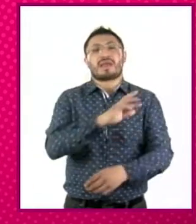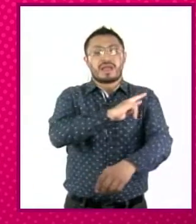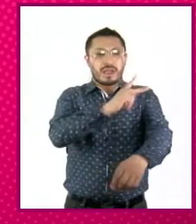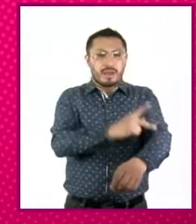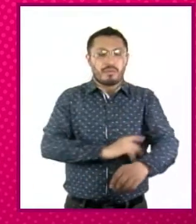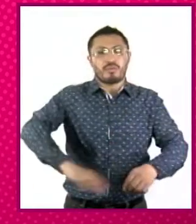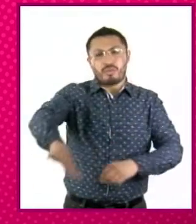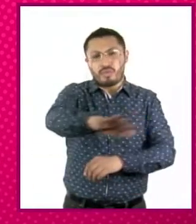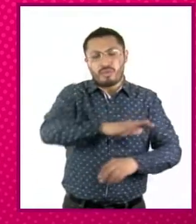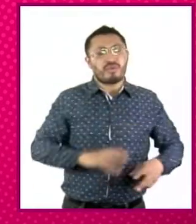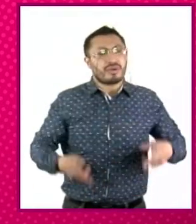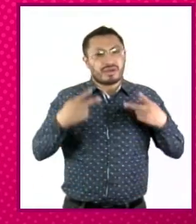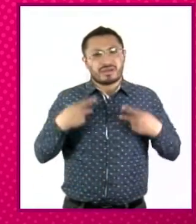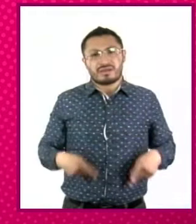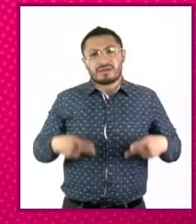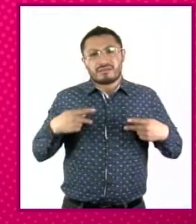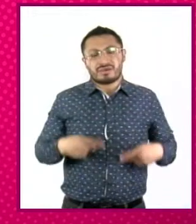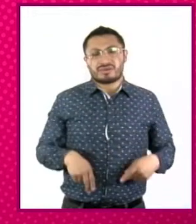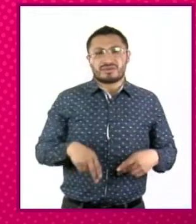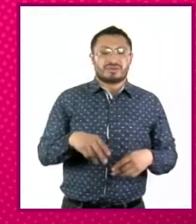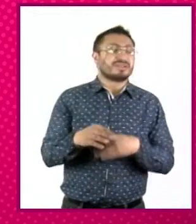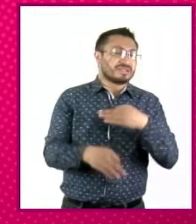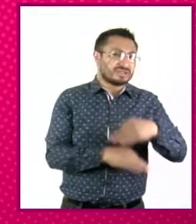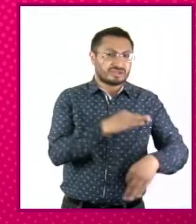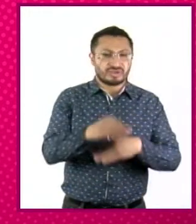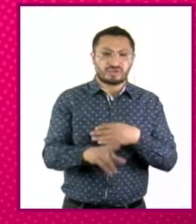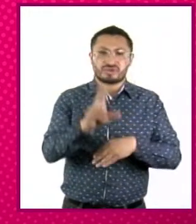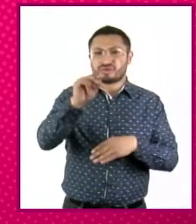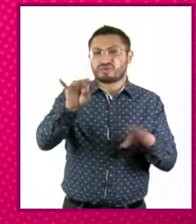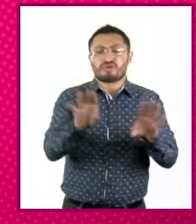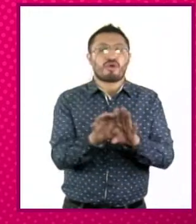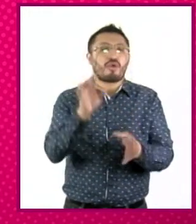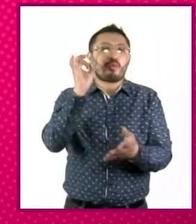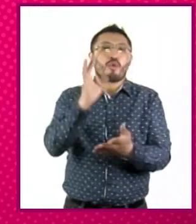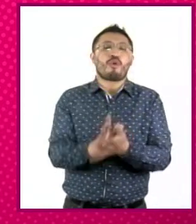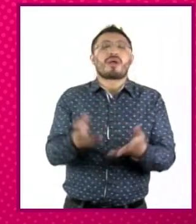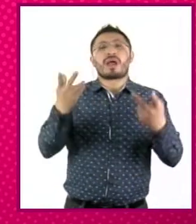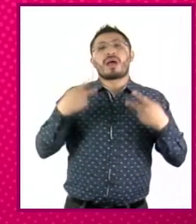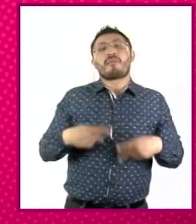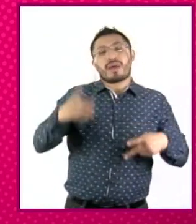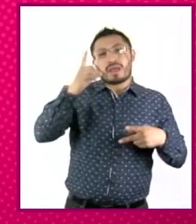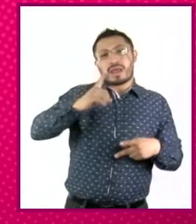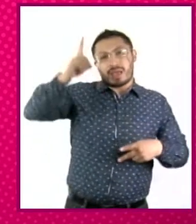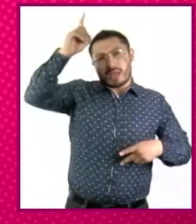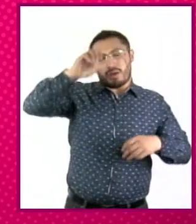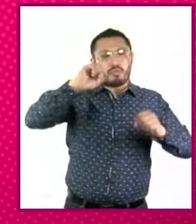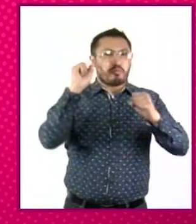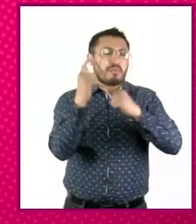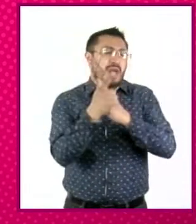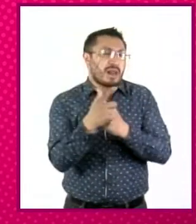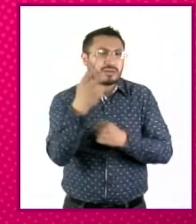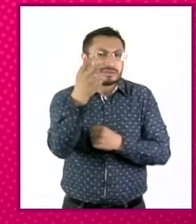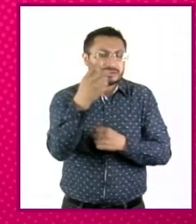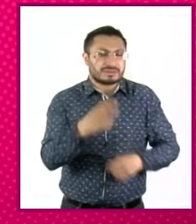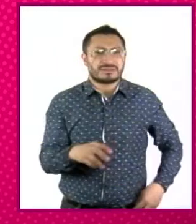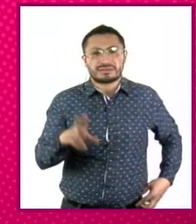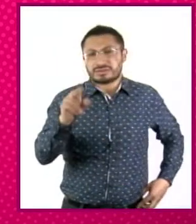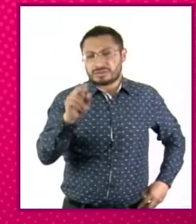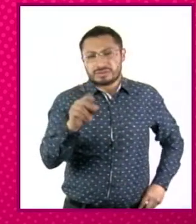decir, en los seres humanos, y no se le atribuye a un ser divino o a un ser superior. Digamos que esa es